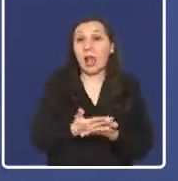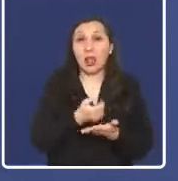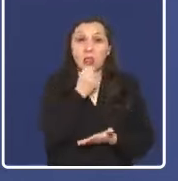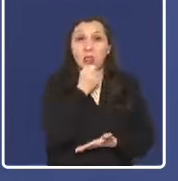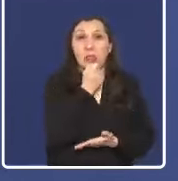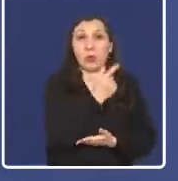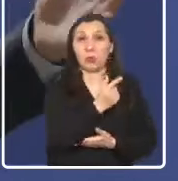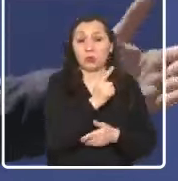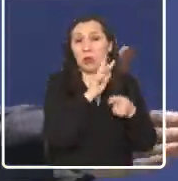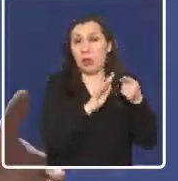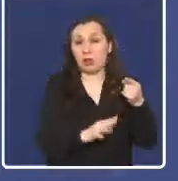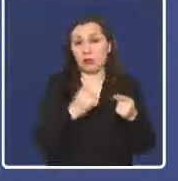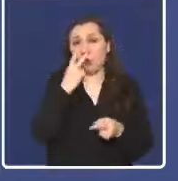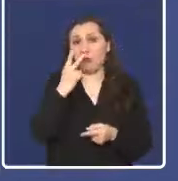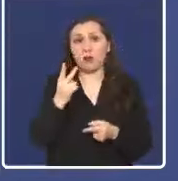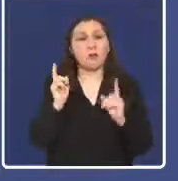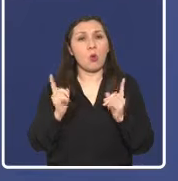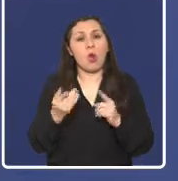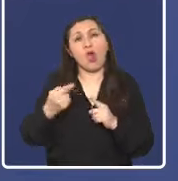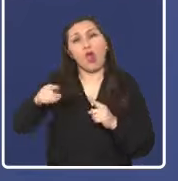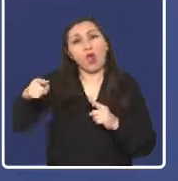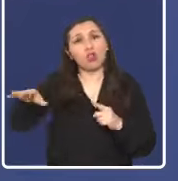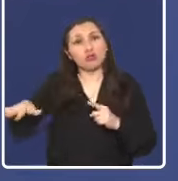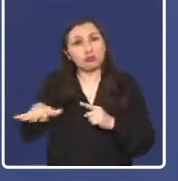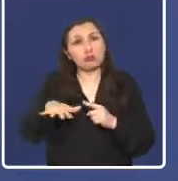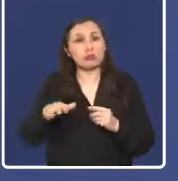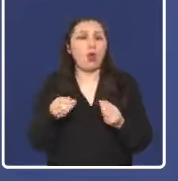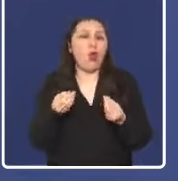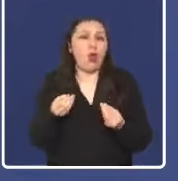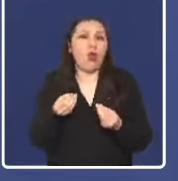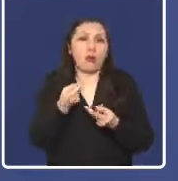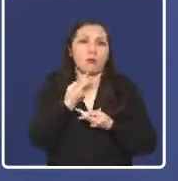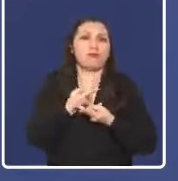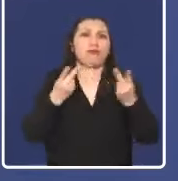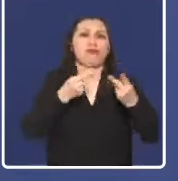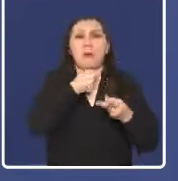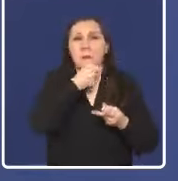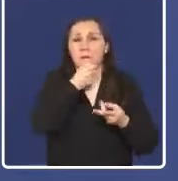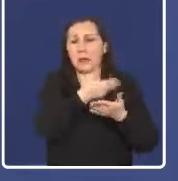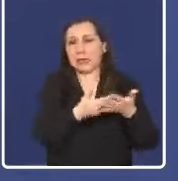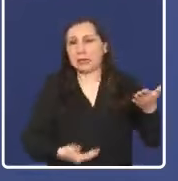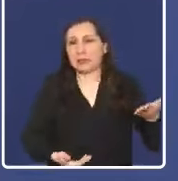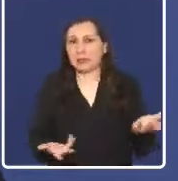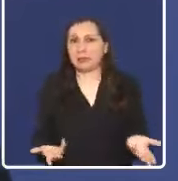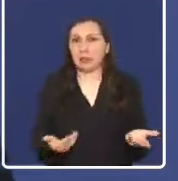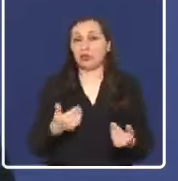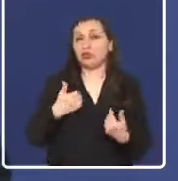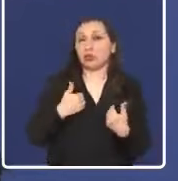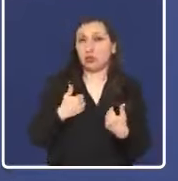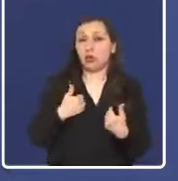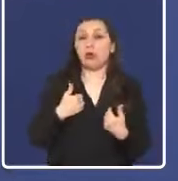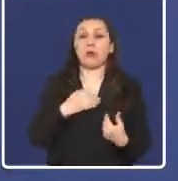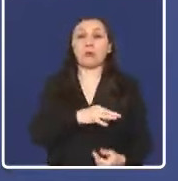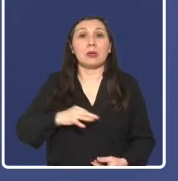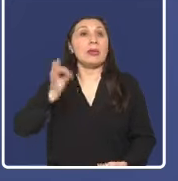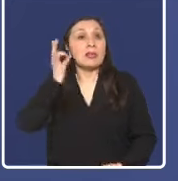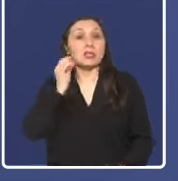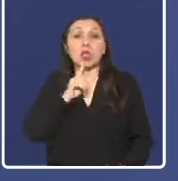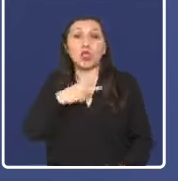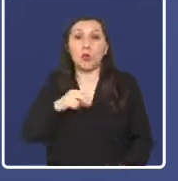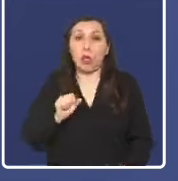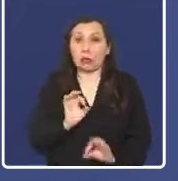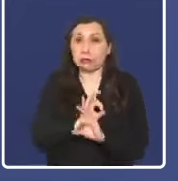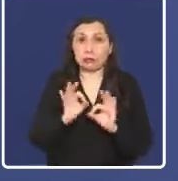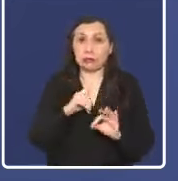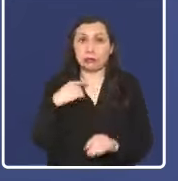de estas características, lo hemos visto a propósito de todos los casos, es evidente que va a salir en la prensa. Acá ni yo, ni la ministra Toá, ni